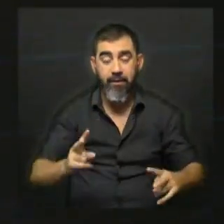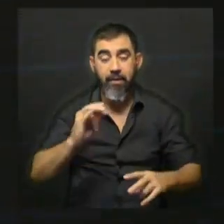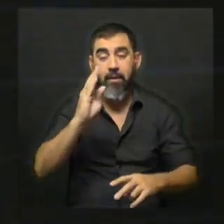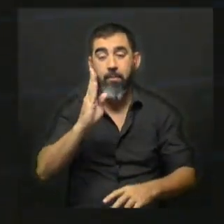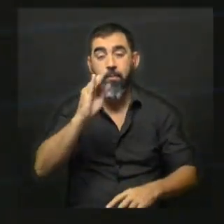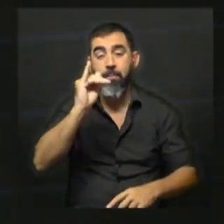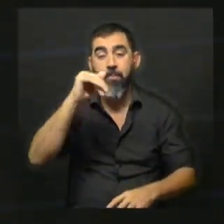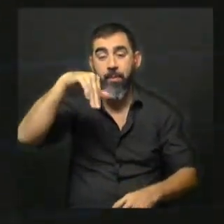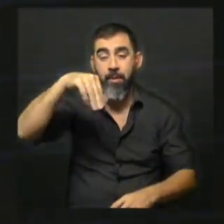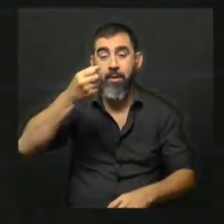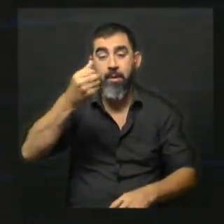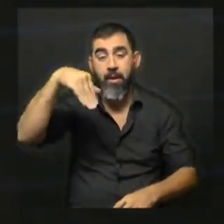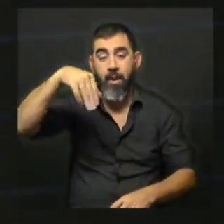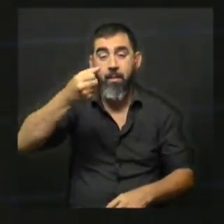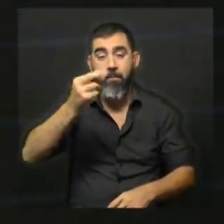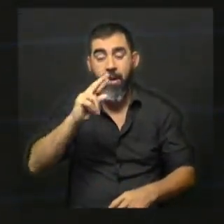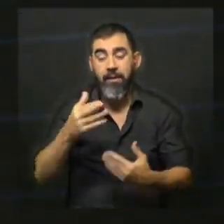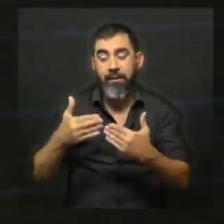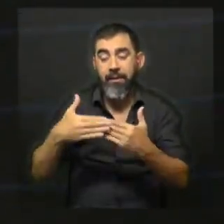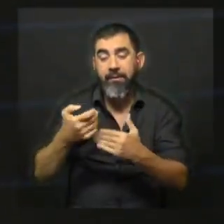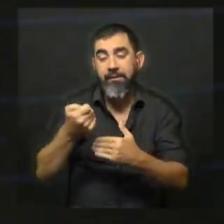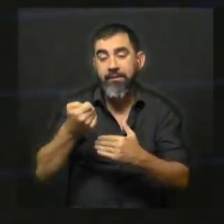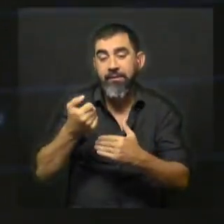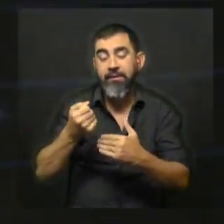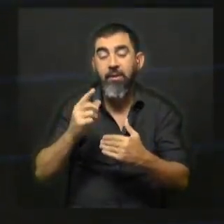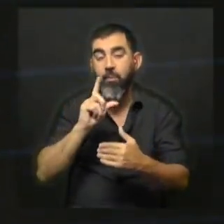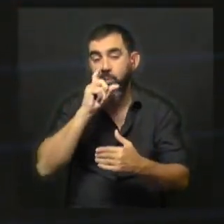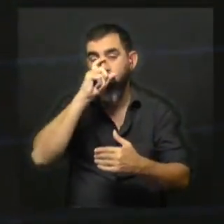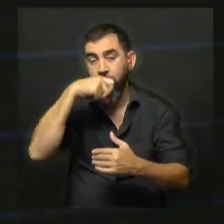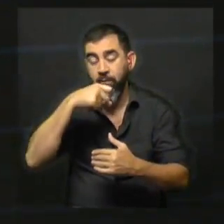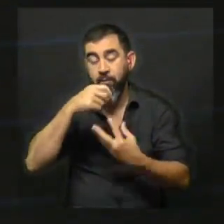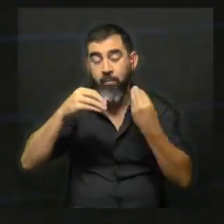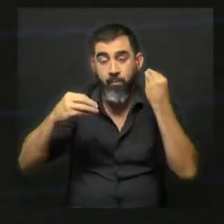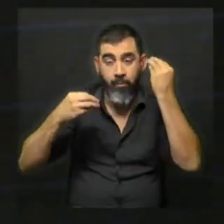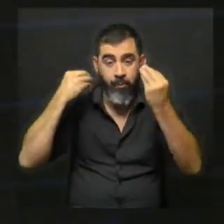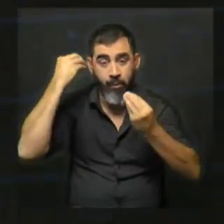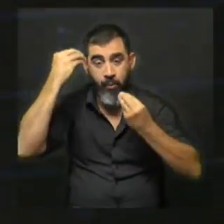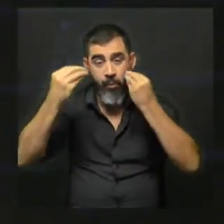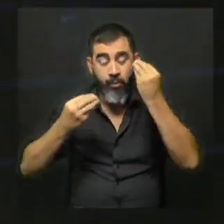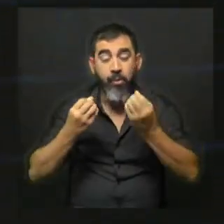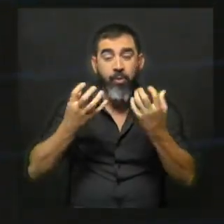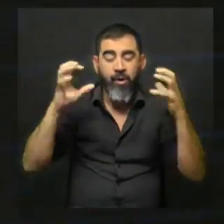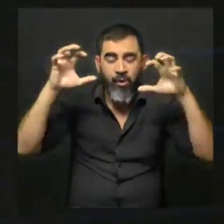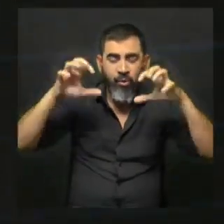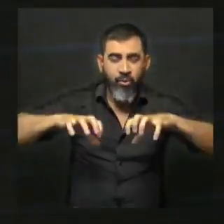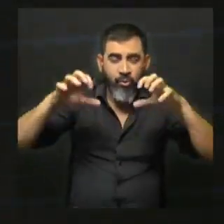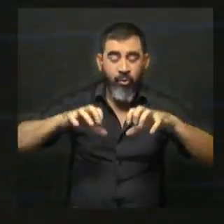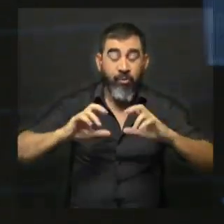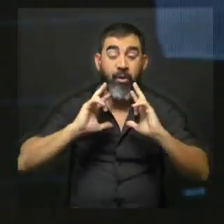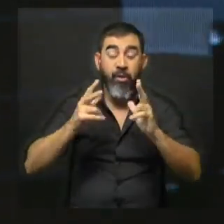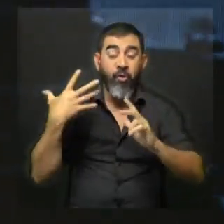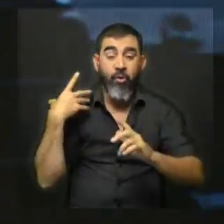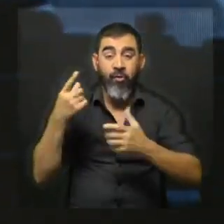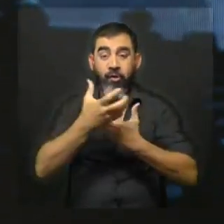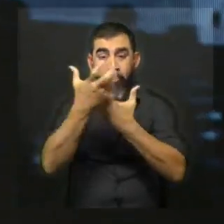acercado a Montevideo y el área metropolitana, que realmente son de preocupar porque aunque llueva, lo dijo el director nacional de